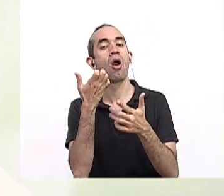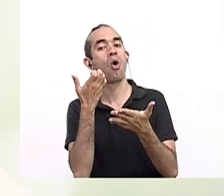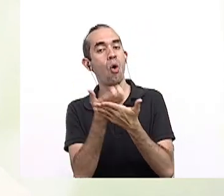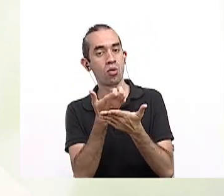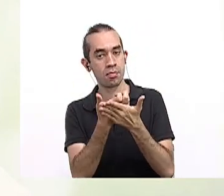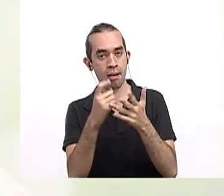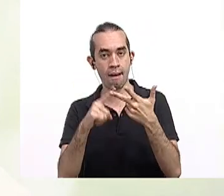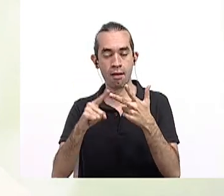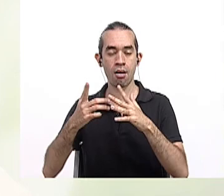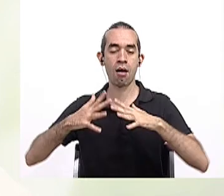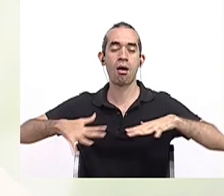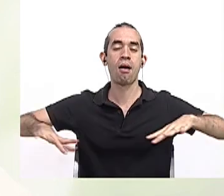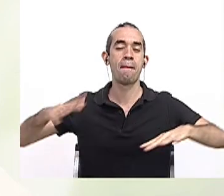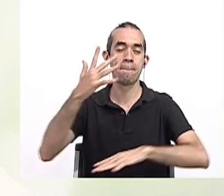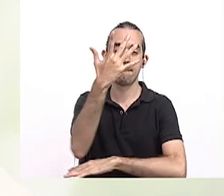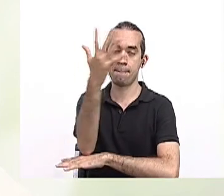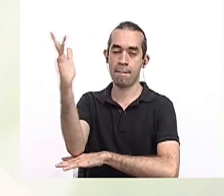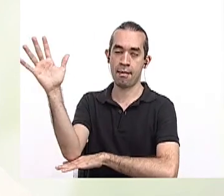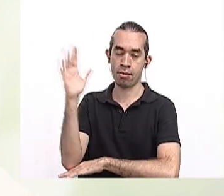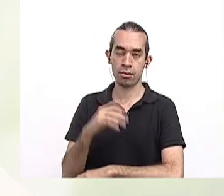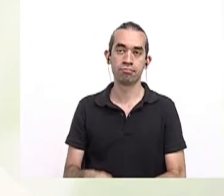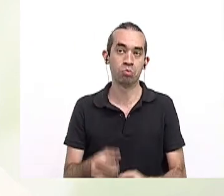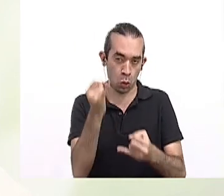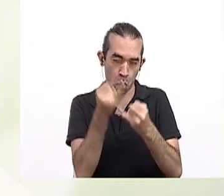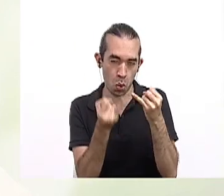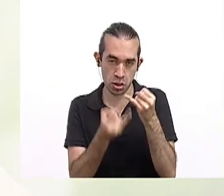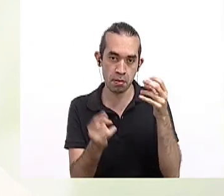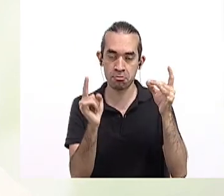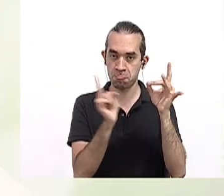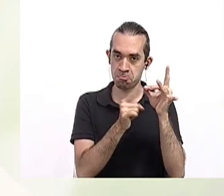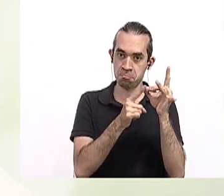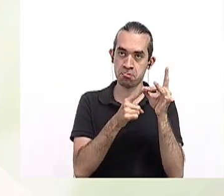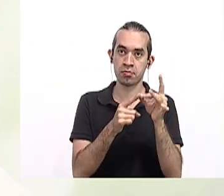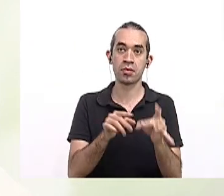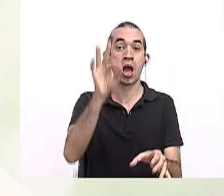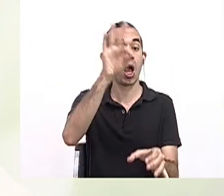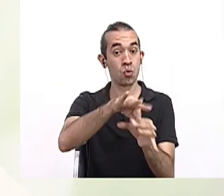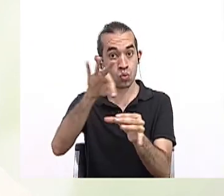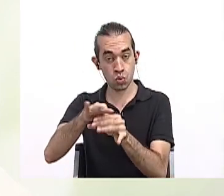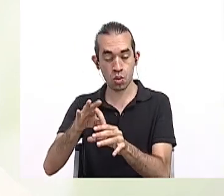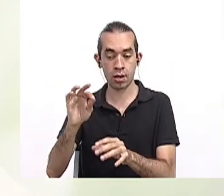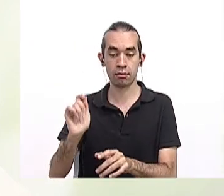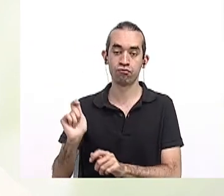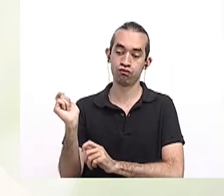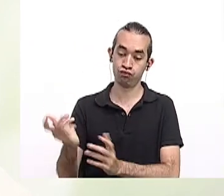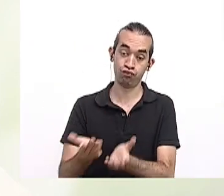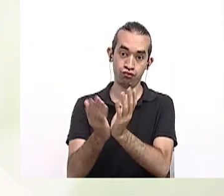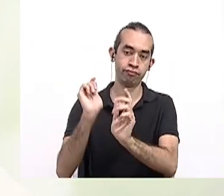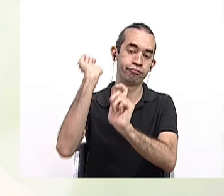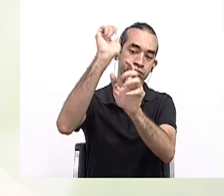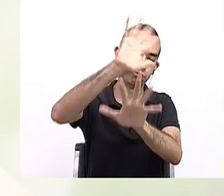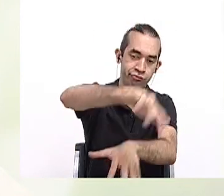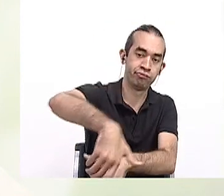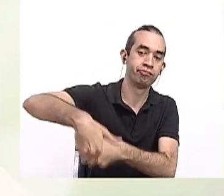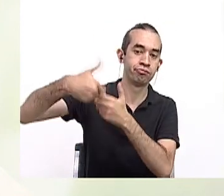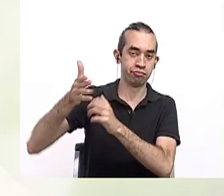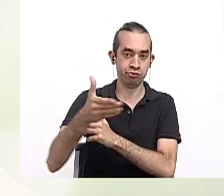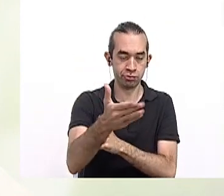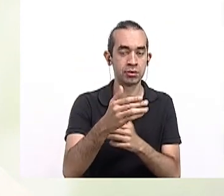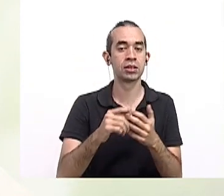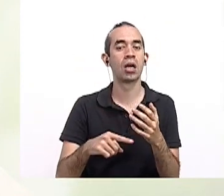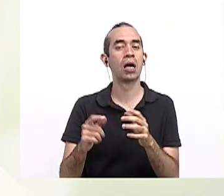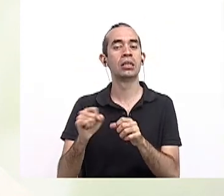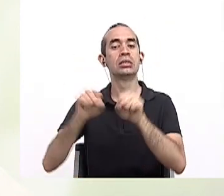ambiente y la última promueve la agricultura la pesca y los sistemas alimentarios sostenibles